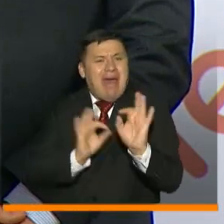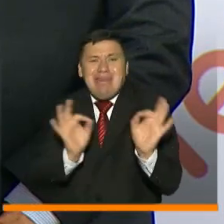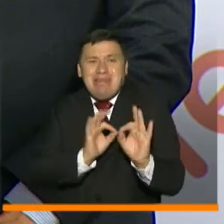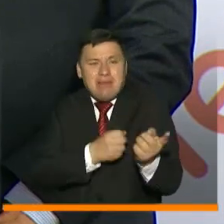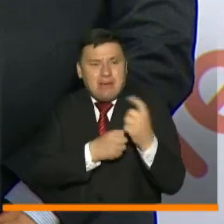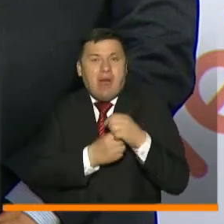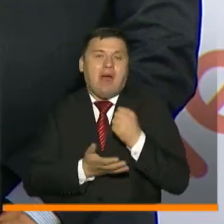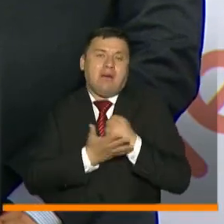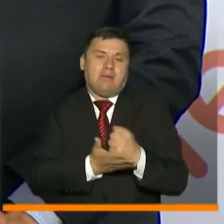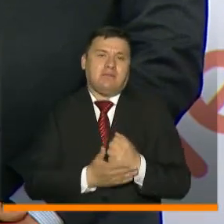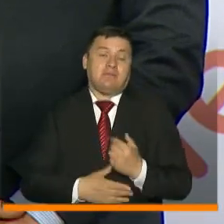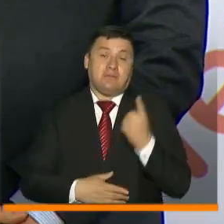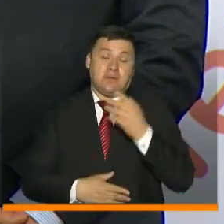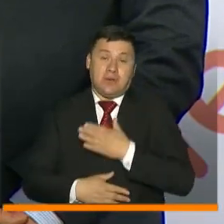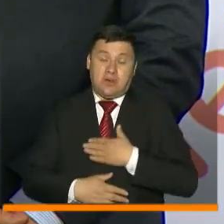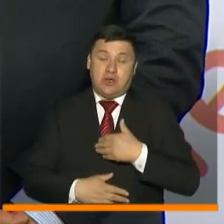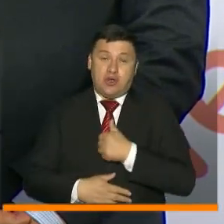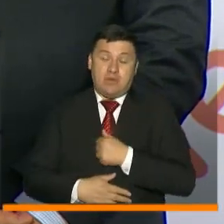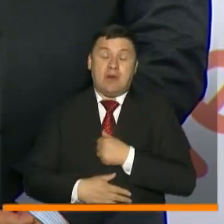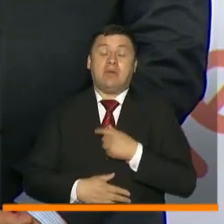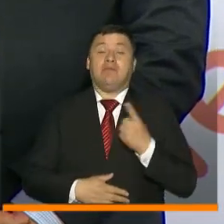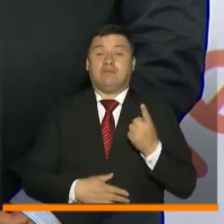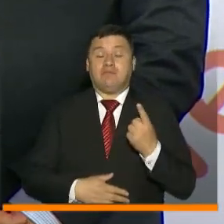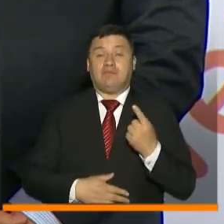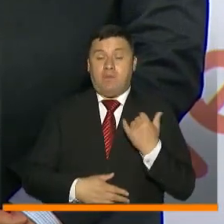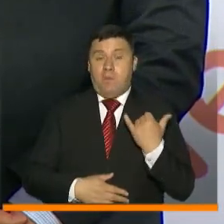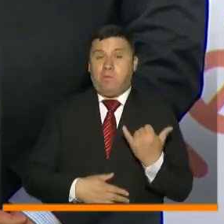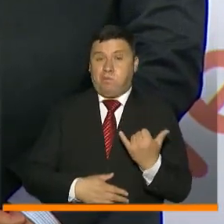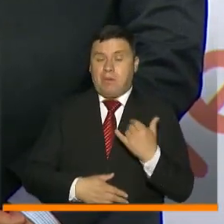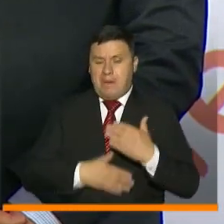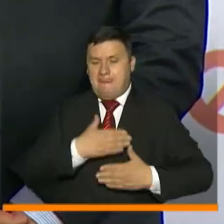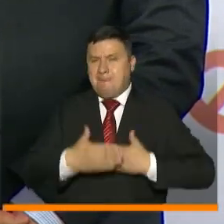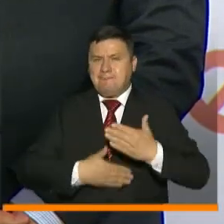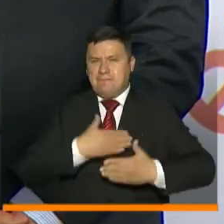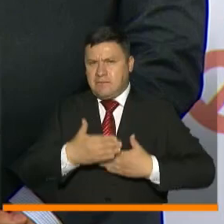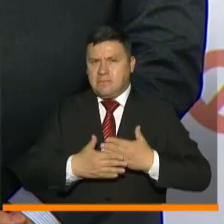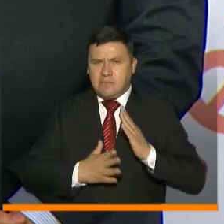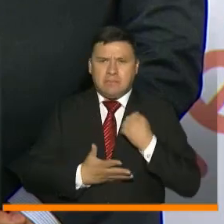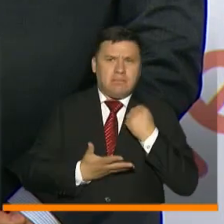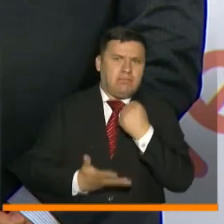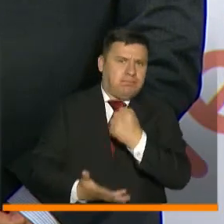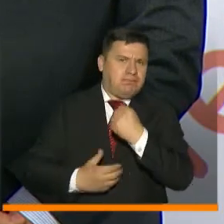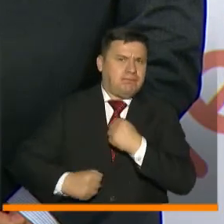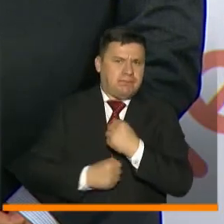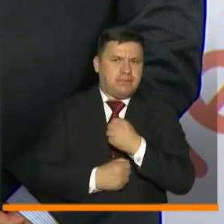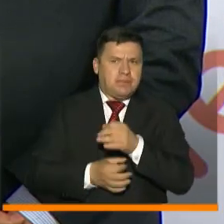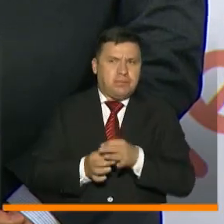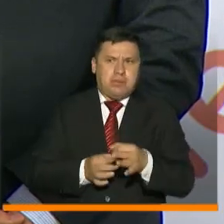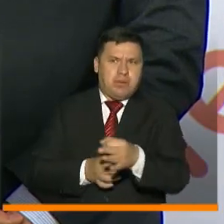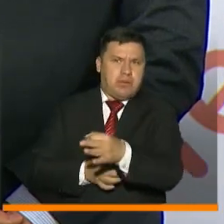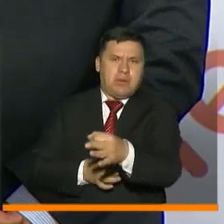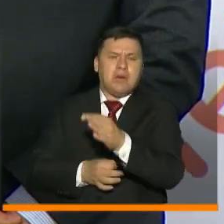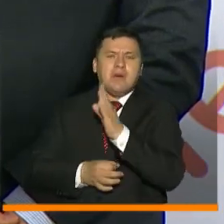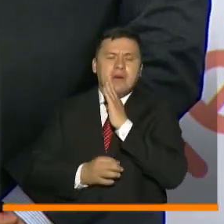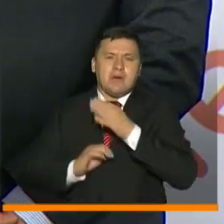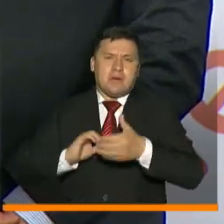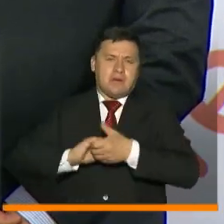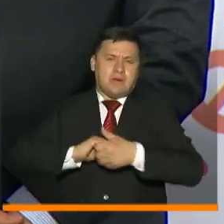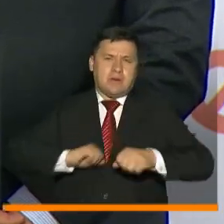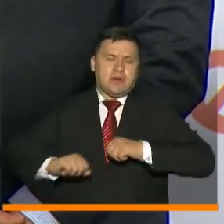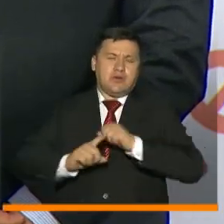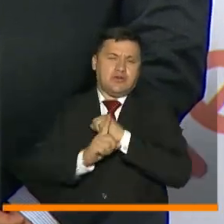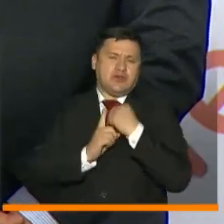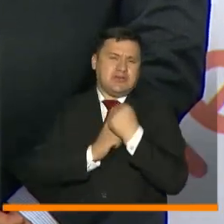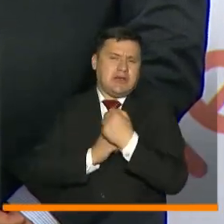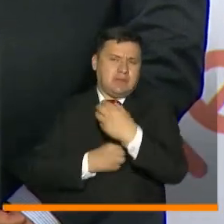Y para concluir, en Yopal en este momento, nosotros estamos en un proceso de entrega en territorio de la mano con la gestión